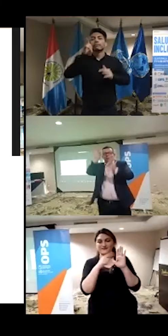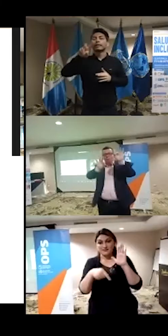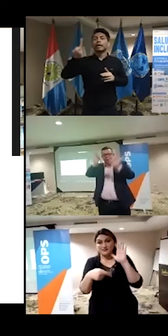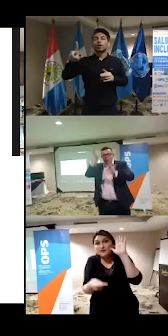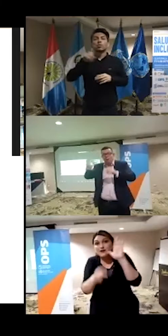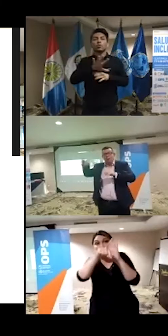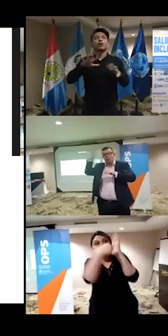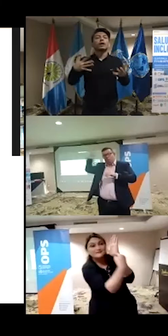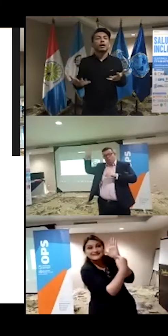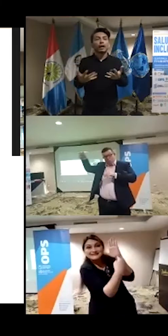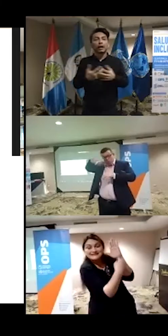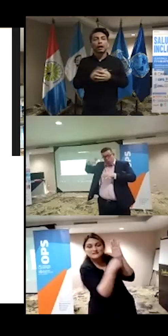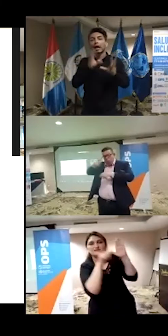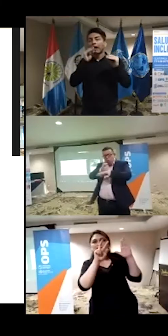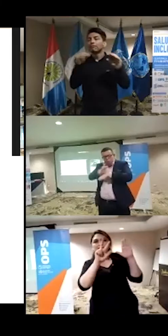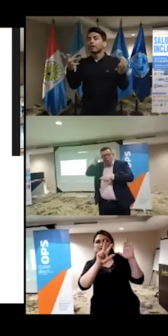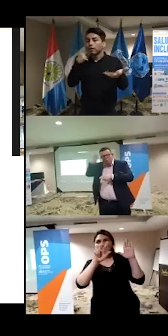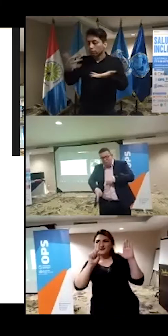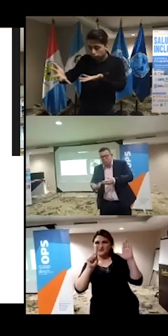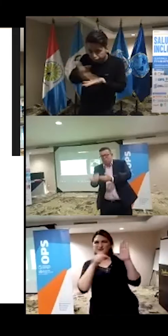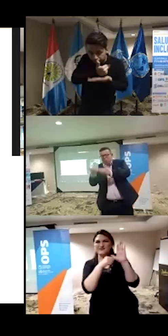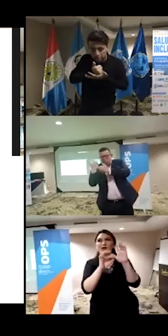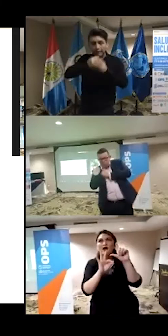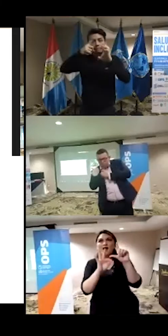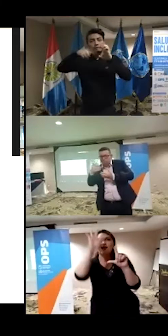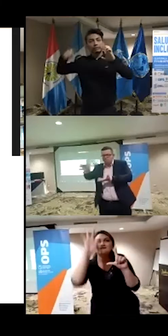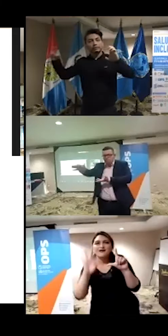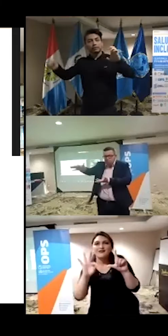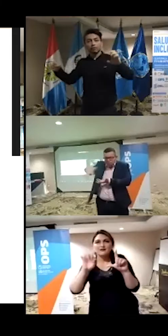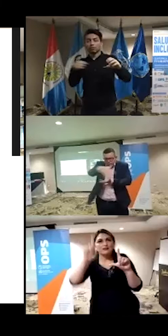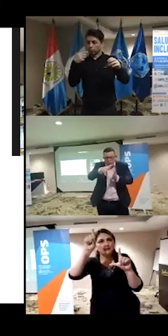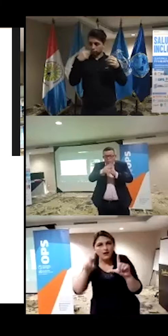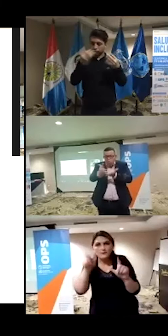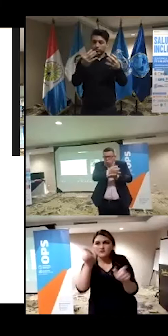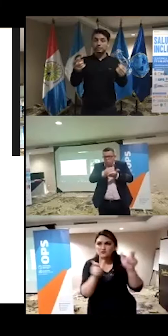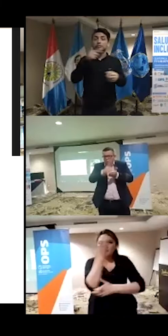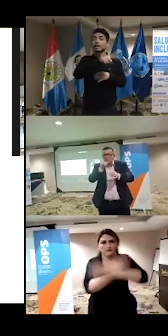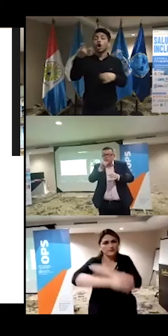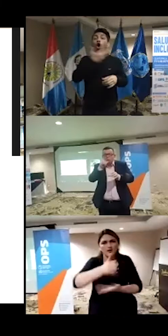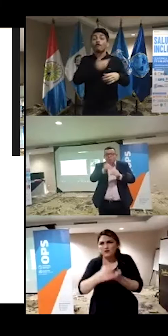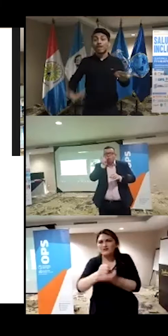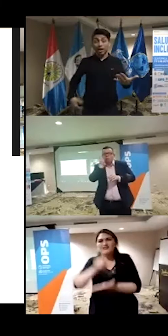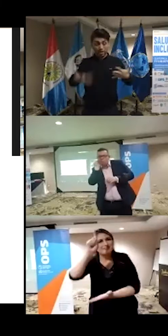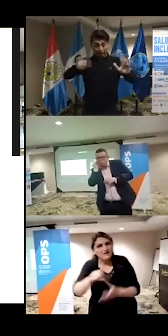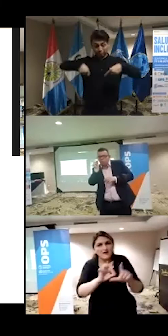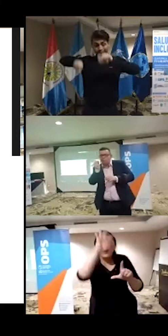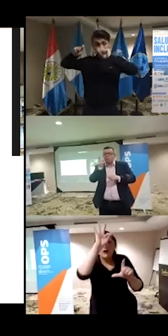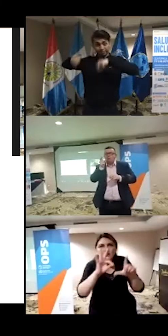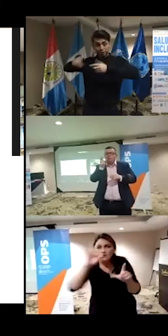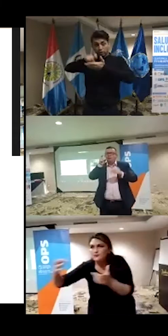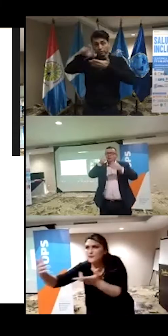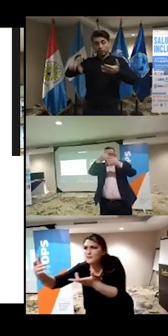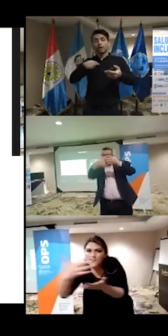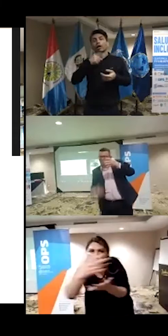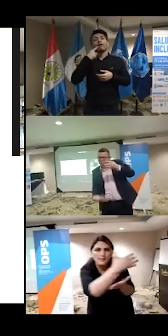que justamente habla de la recopilación de datos estadísticos y cómo los estados partes son responsables de generar acciones